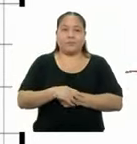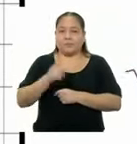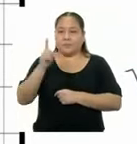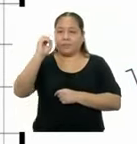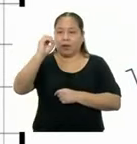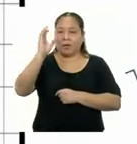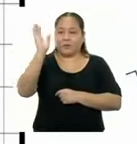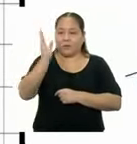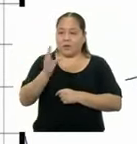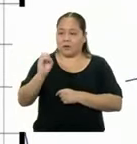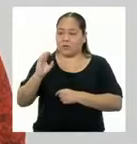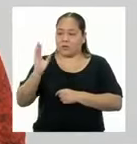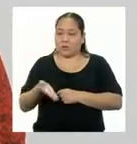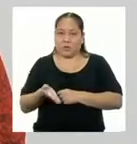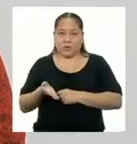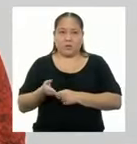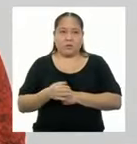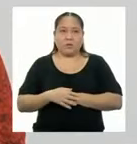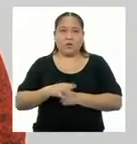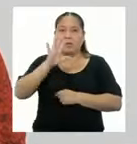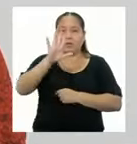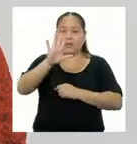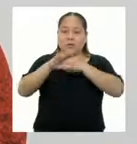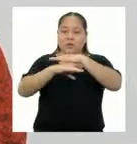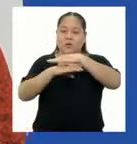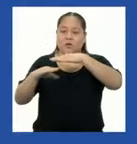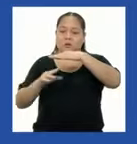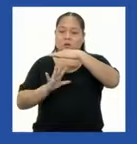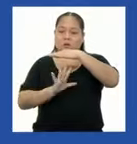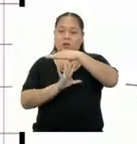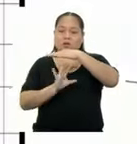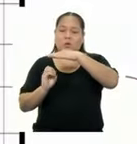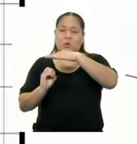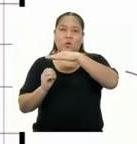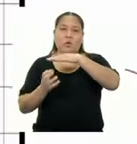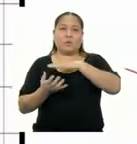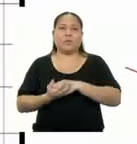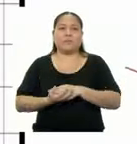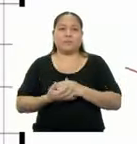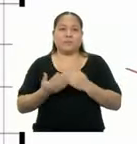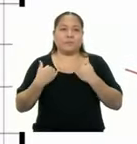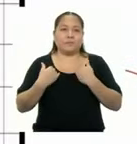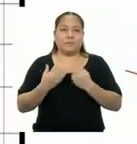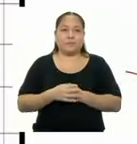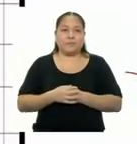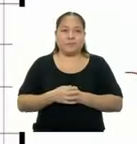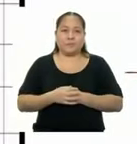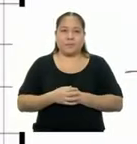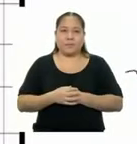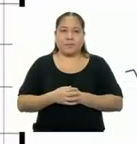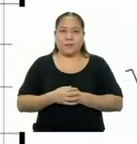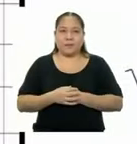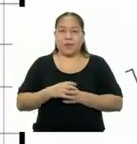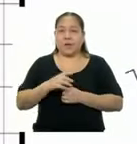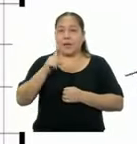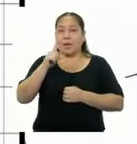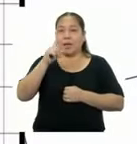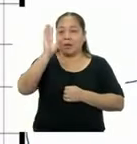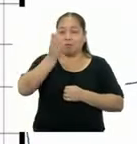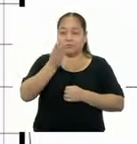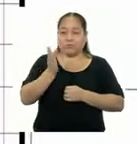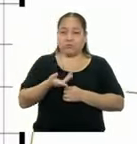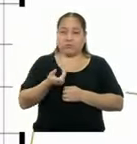0 a cada término, nos queda 5 y 50. Y tenemos que la quinta de 5 es 1 y la